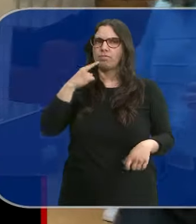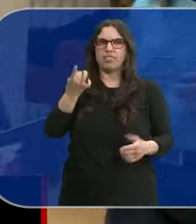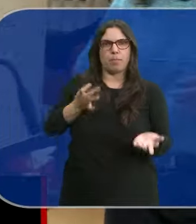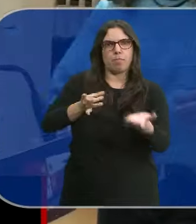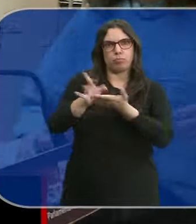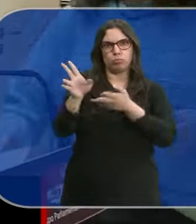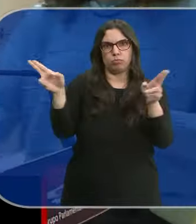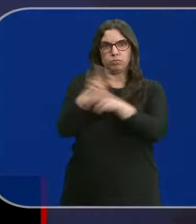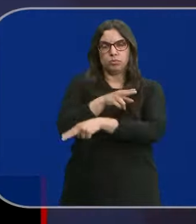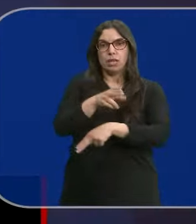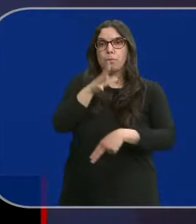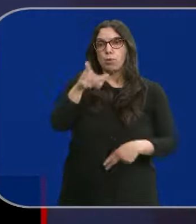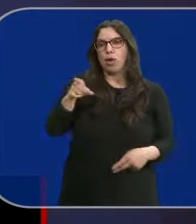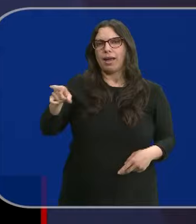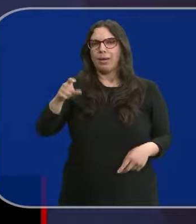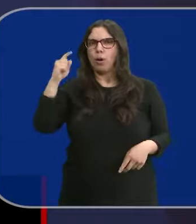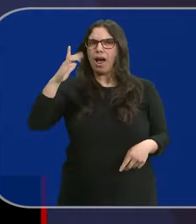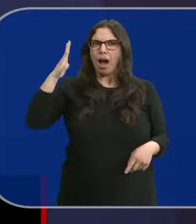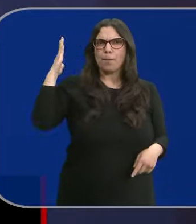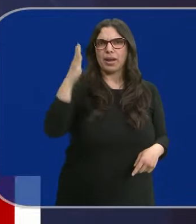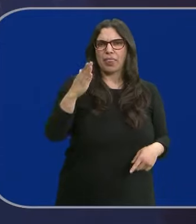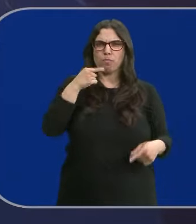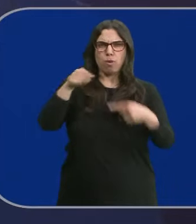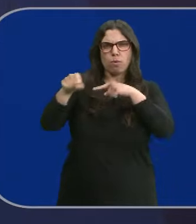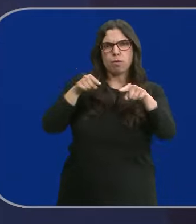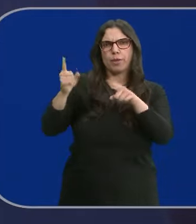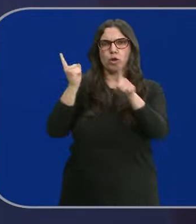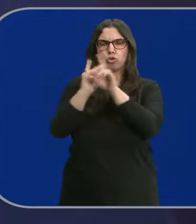amenazas infundadas a la formación de Santiago Abascal.